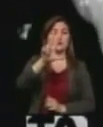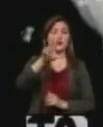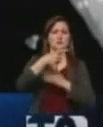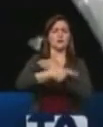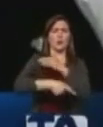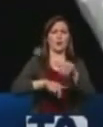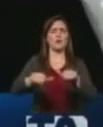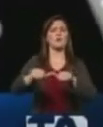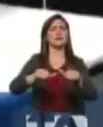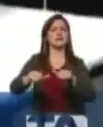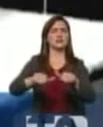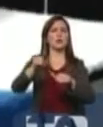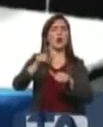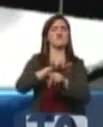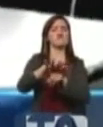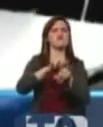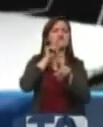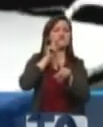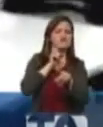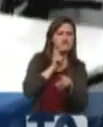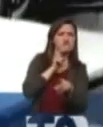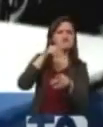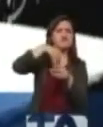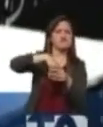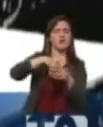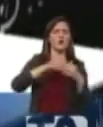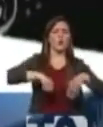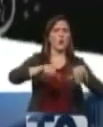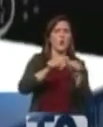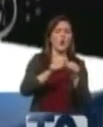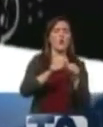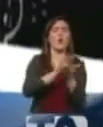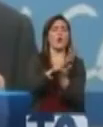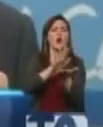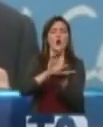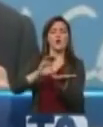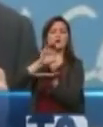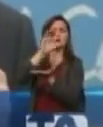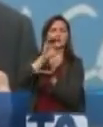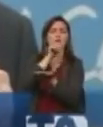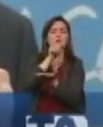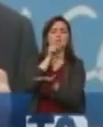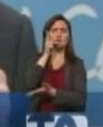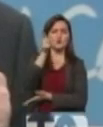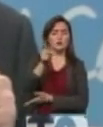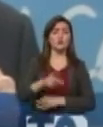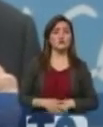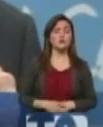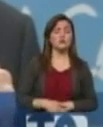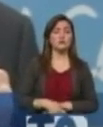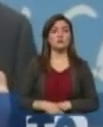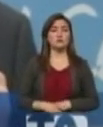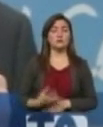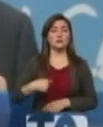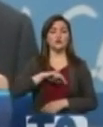administrativos por temas relacionados a violencia sexual en planteles tanto privados como públicos. Evidentemente estamos reconstruyendo toda